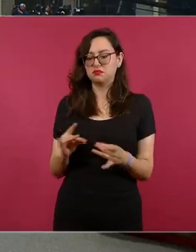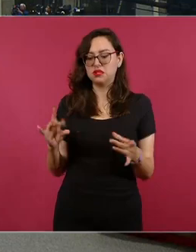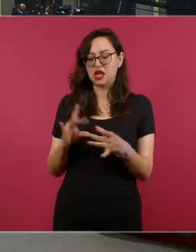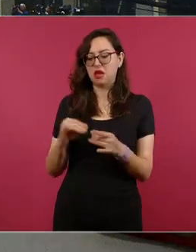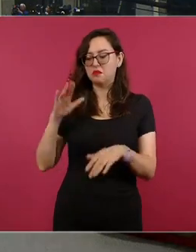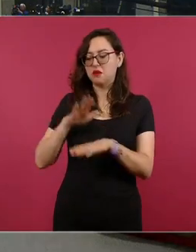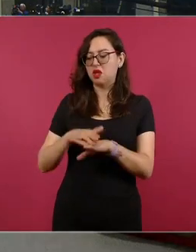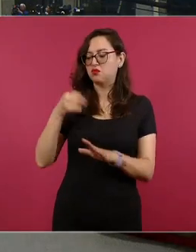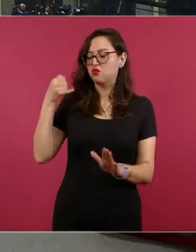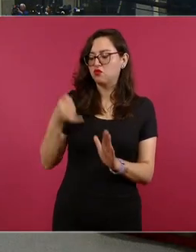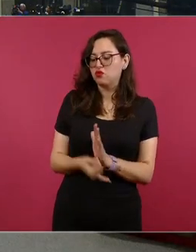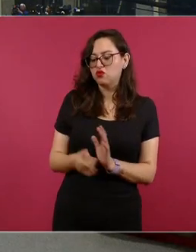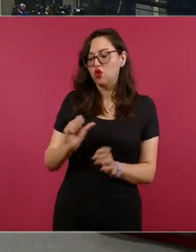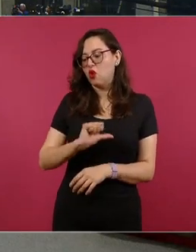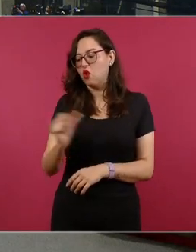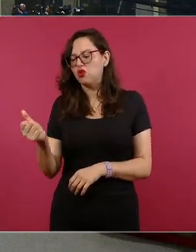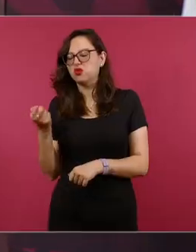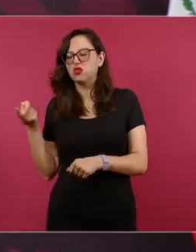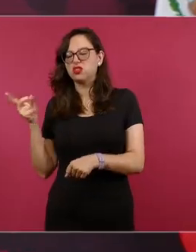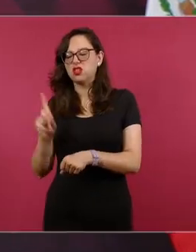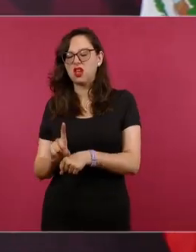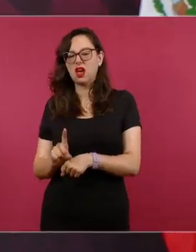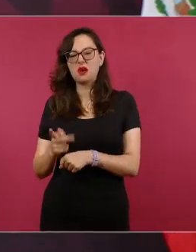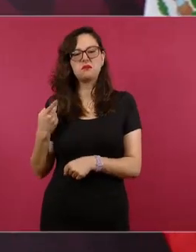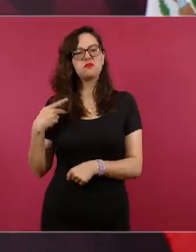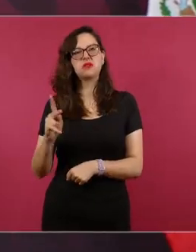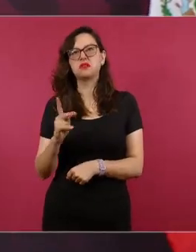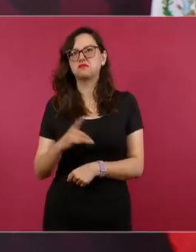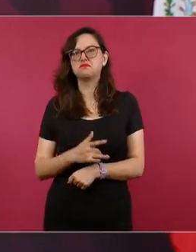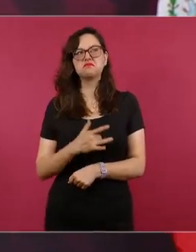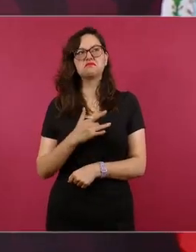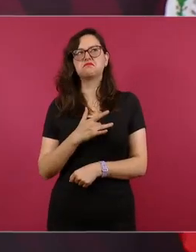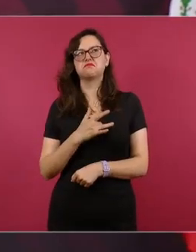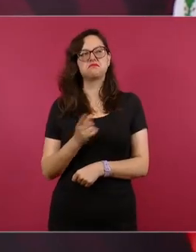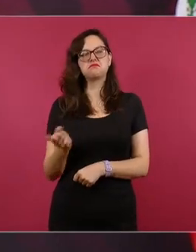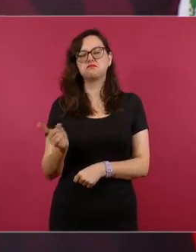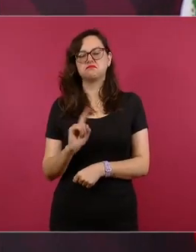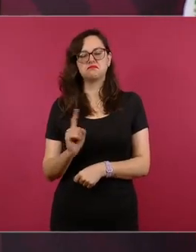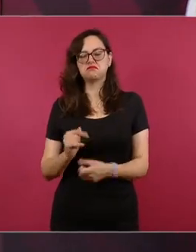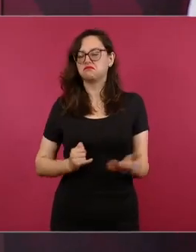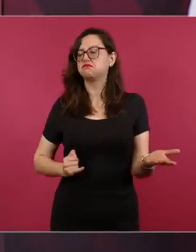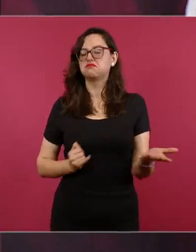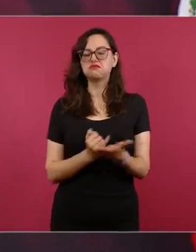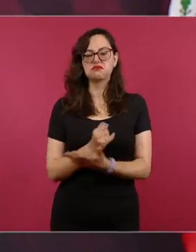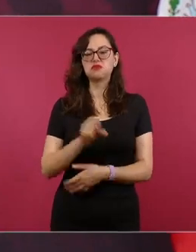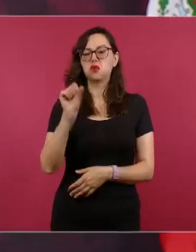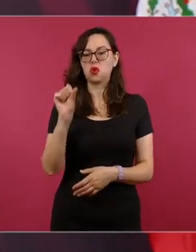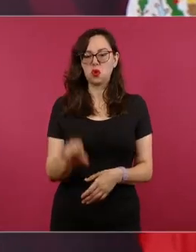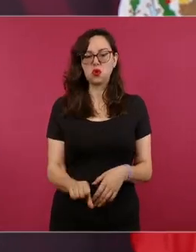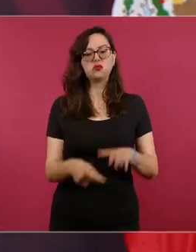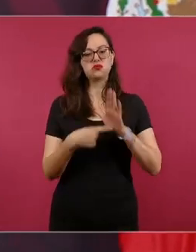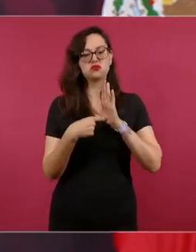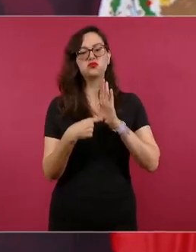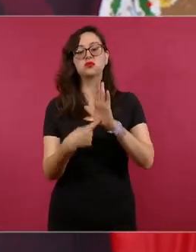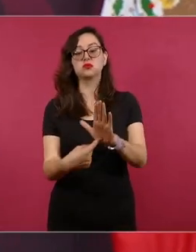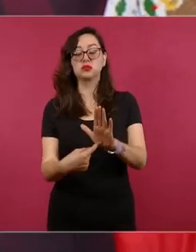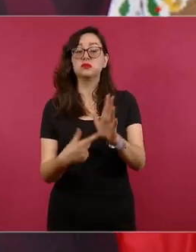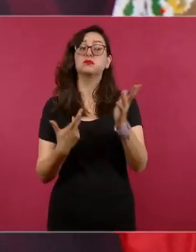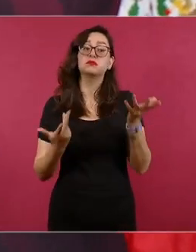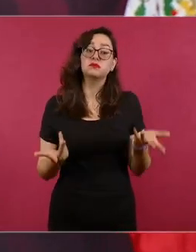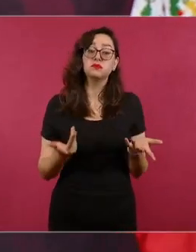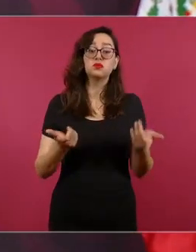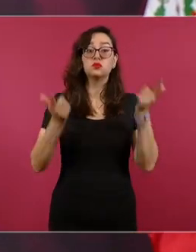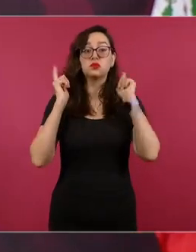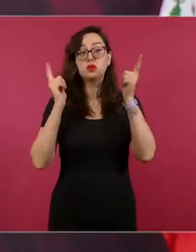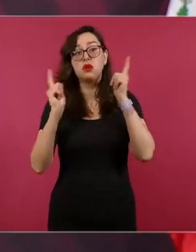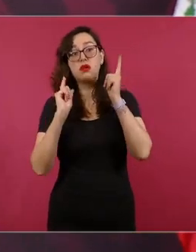Me gustaría mucho que se aprobara la ley y a ver si podemos crear el fondo